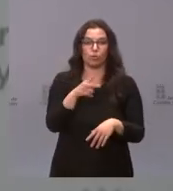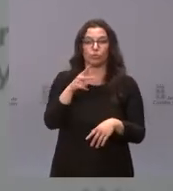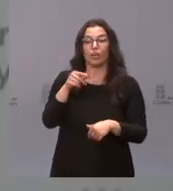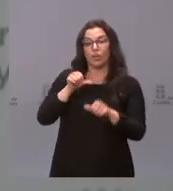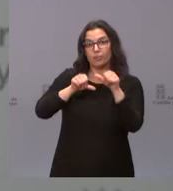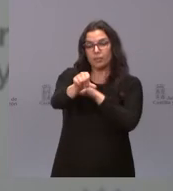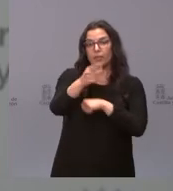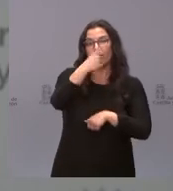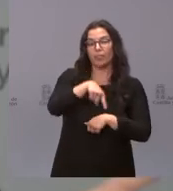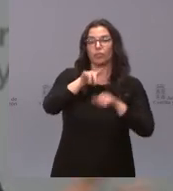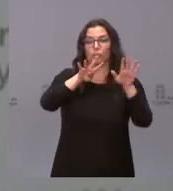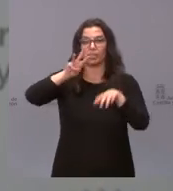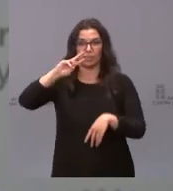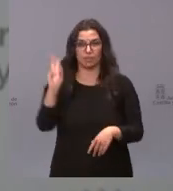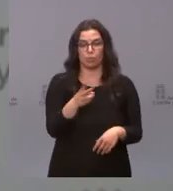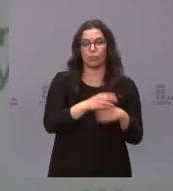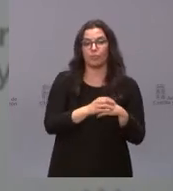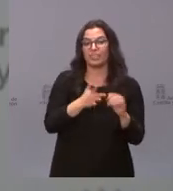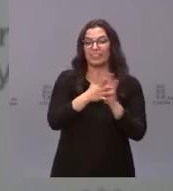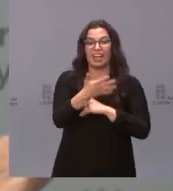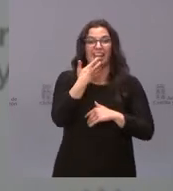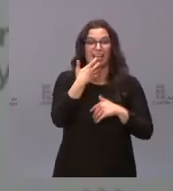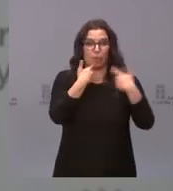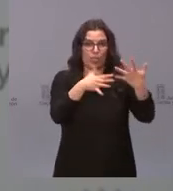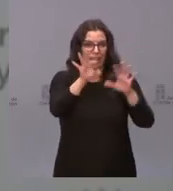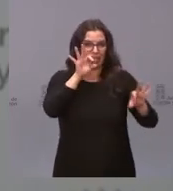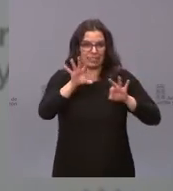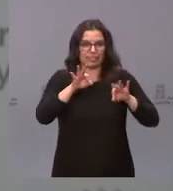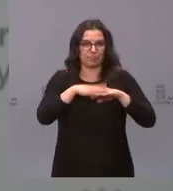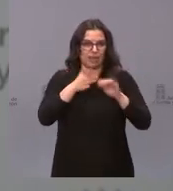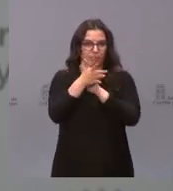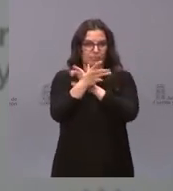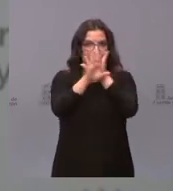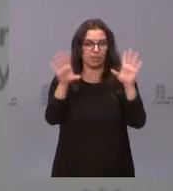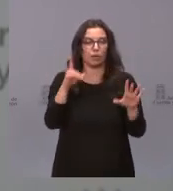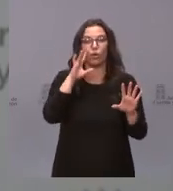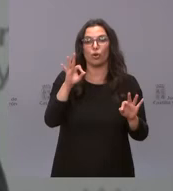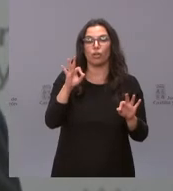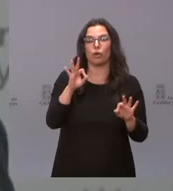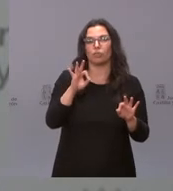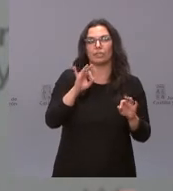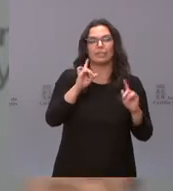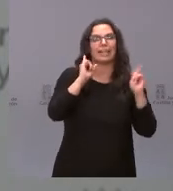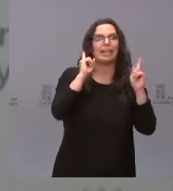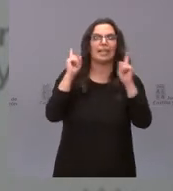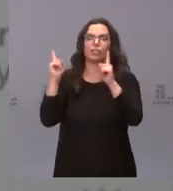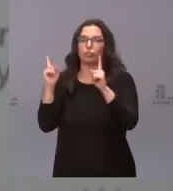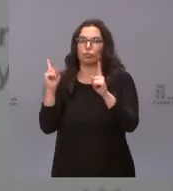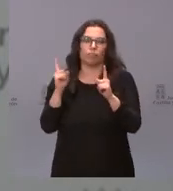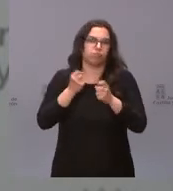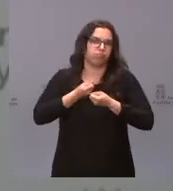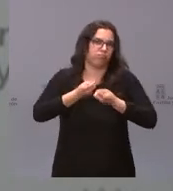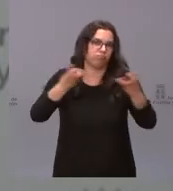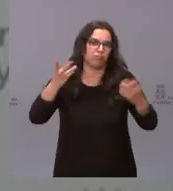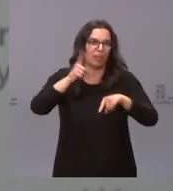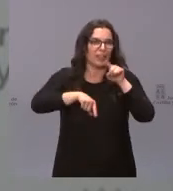193 euros estos son diez ejemplos que se han escogido lógicamente las particularidades son prácticamente infinitas en